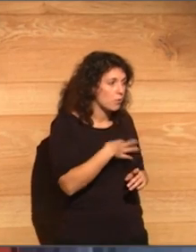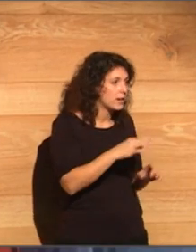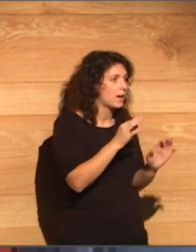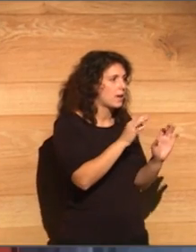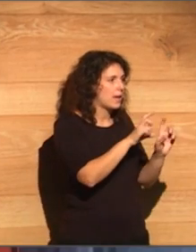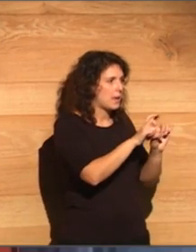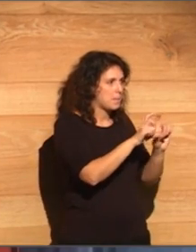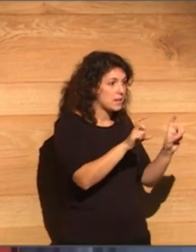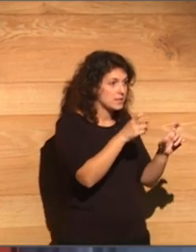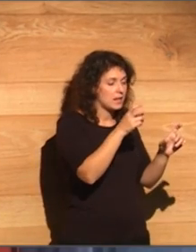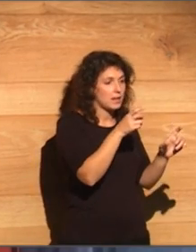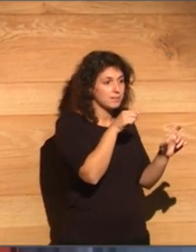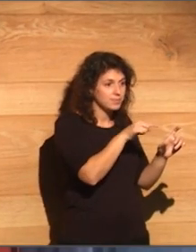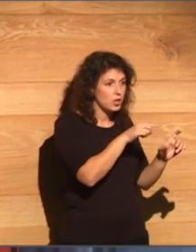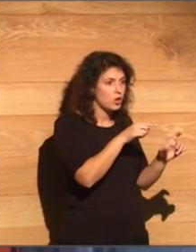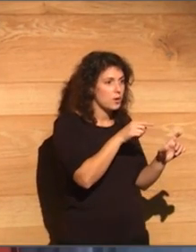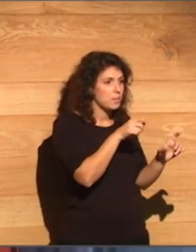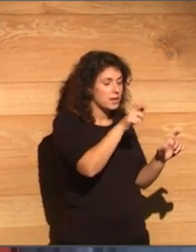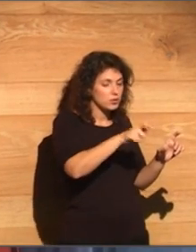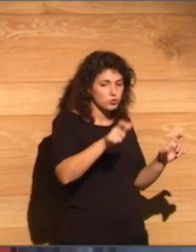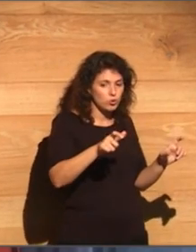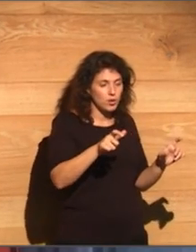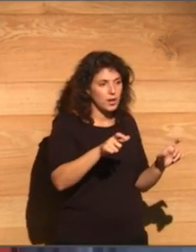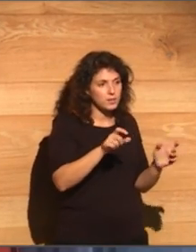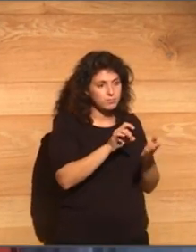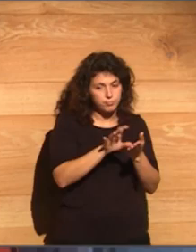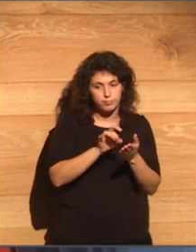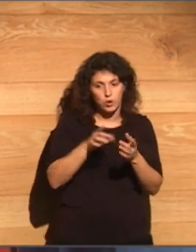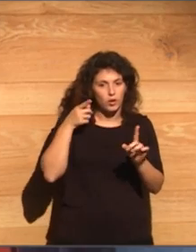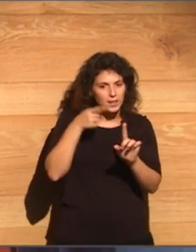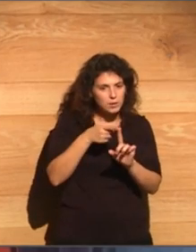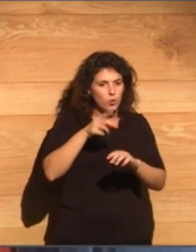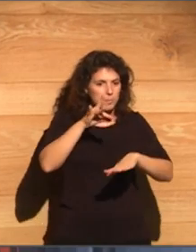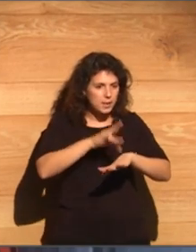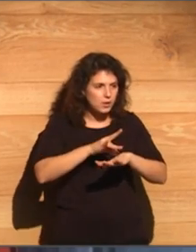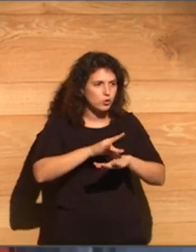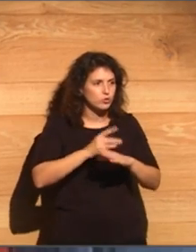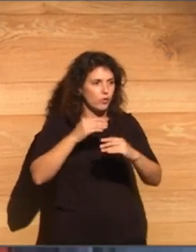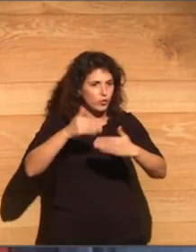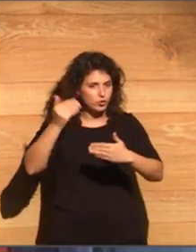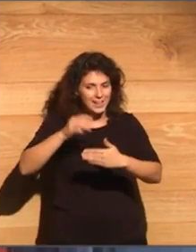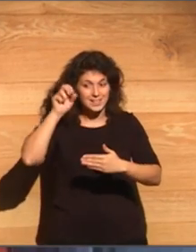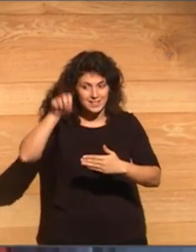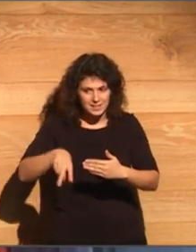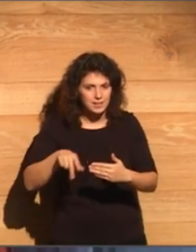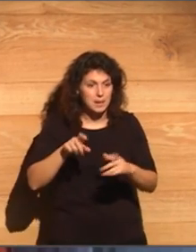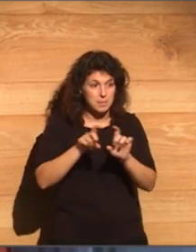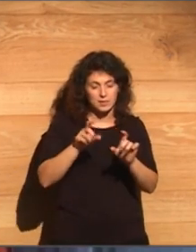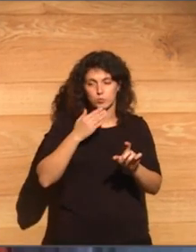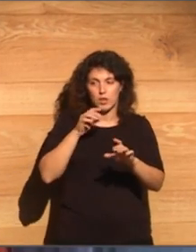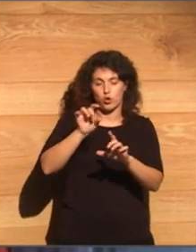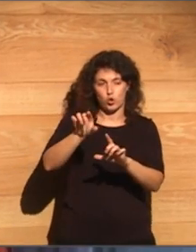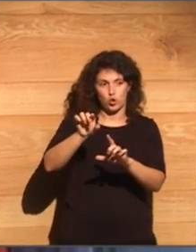empresa de los que ponen señores en la calle para que te apuntes a Médicos Sin Fronteras, que es una empresa que contrata a Médicos Sin Fronteras. No sé si me estoy